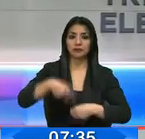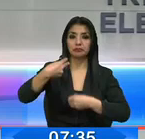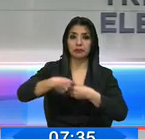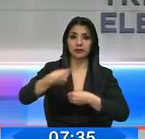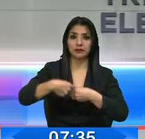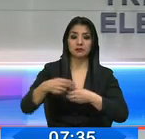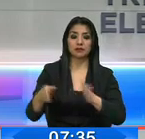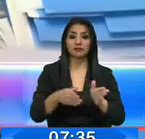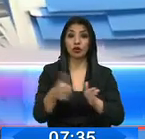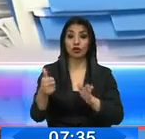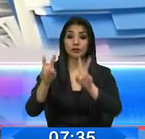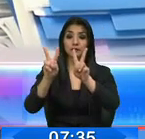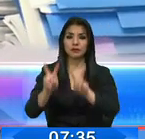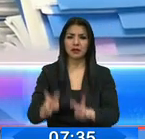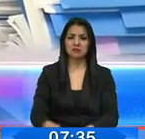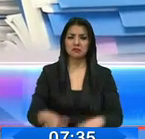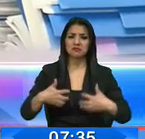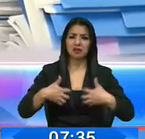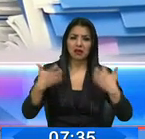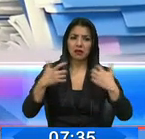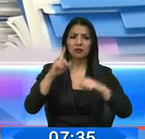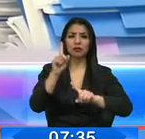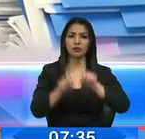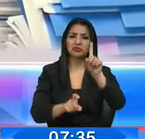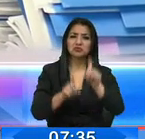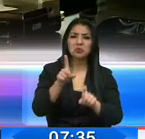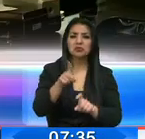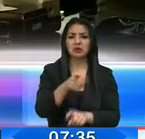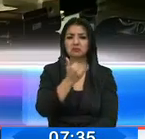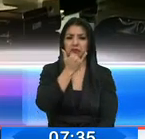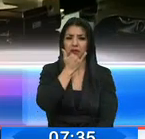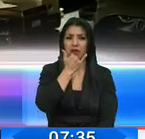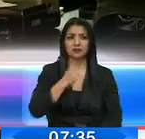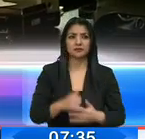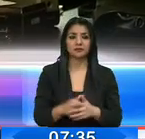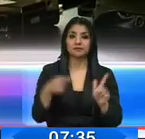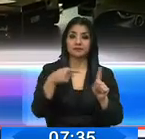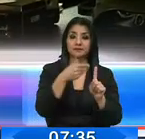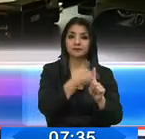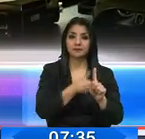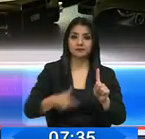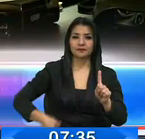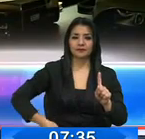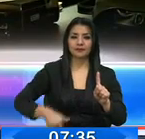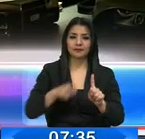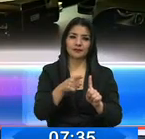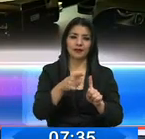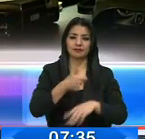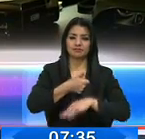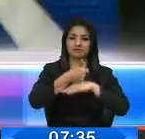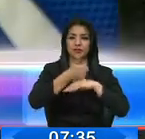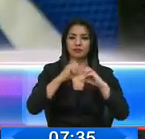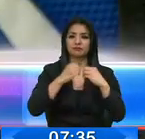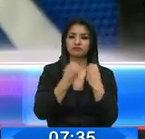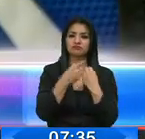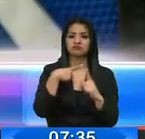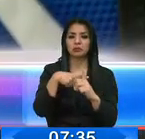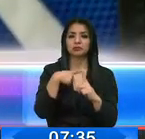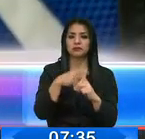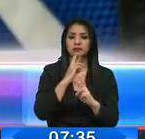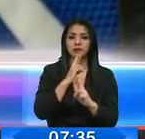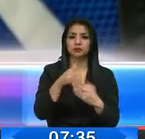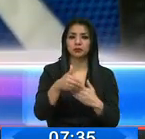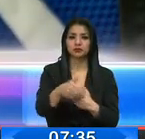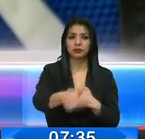las causas pendientes se tratan de quejas, consultas e infracciones. Joaquín Viteri, presidente del organismo, se muestra optimista en los resultados